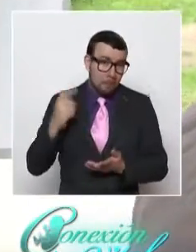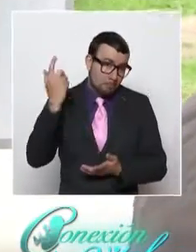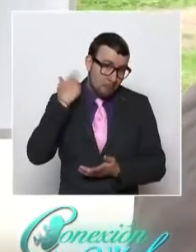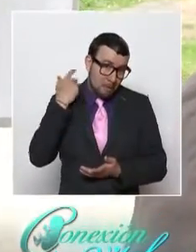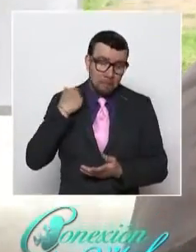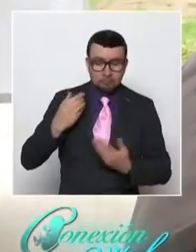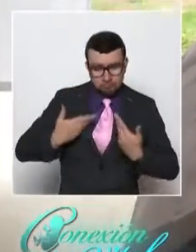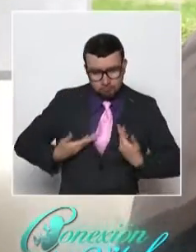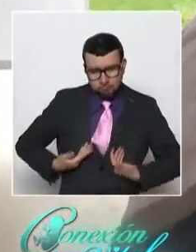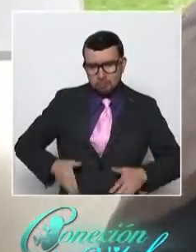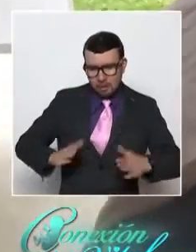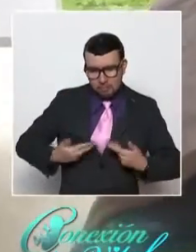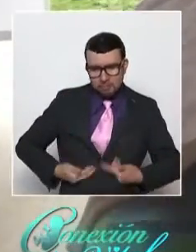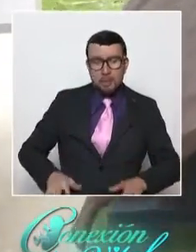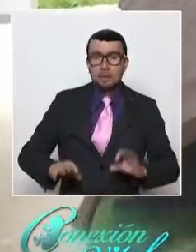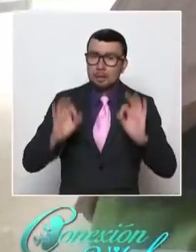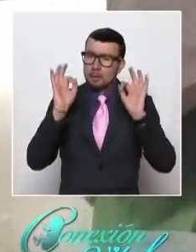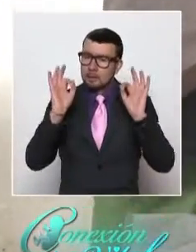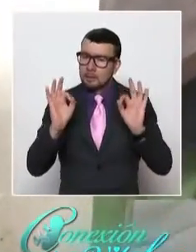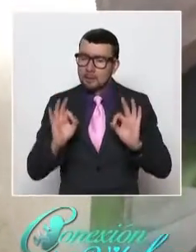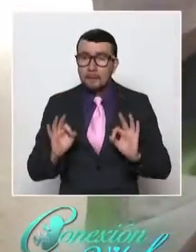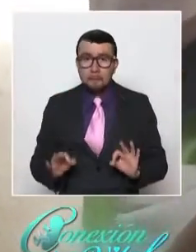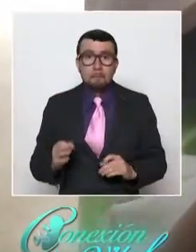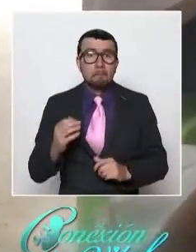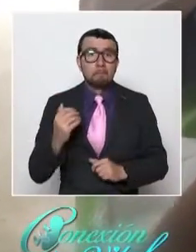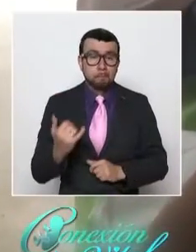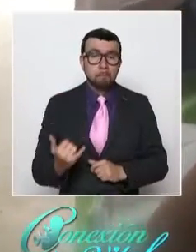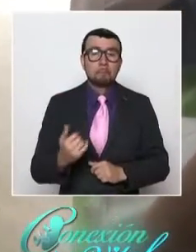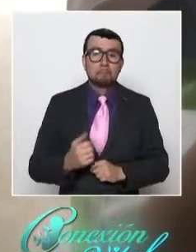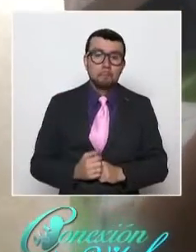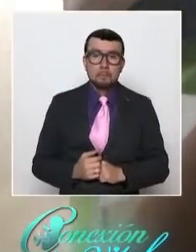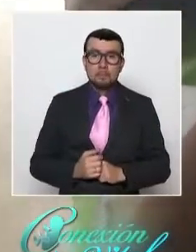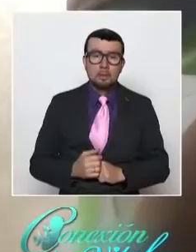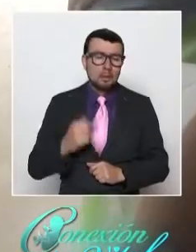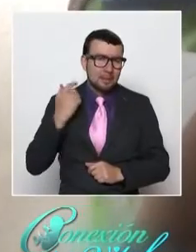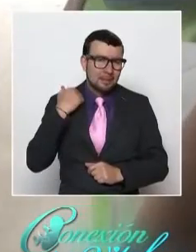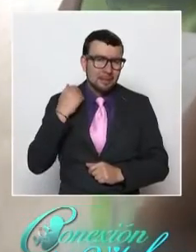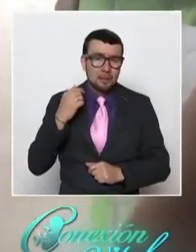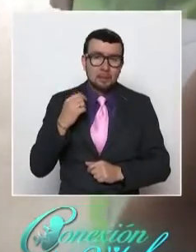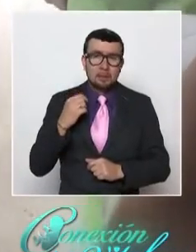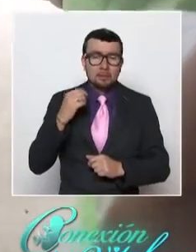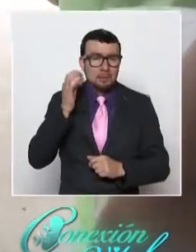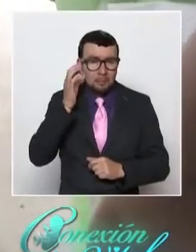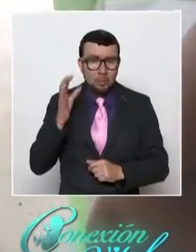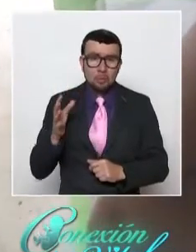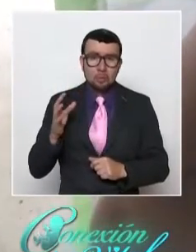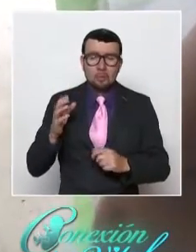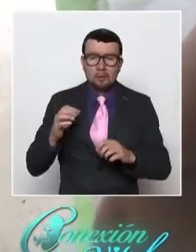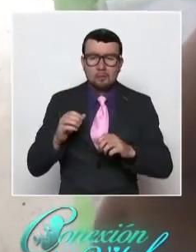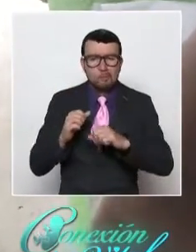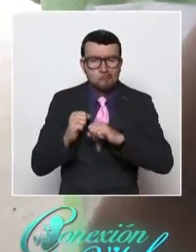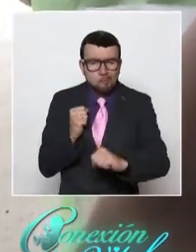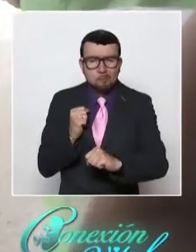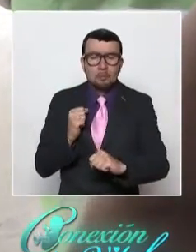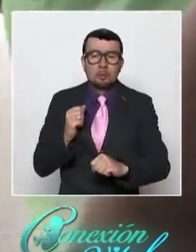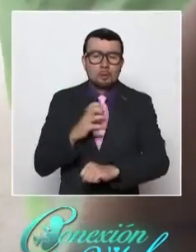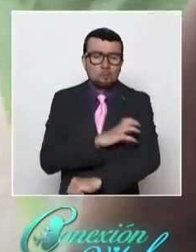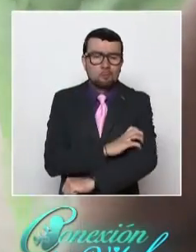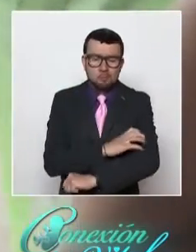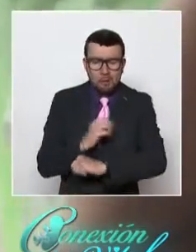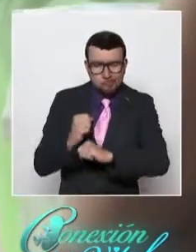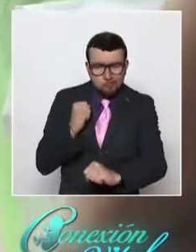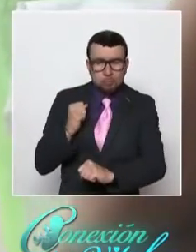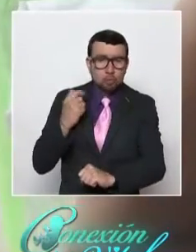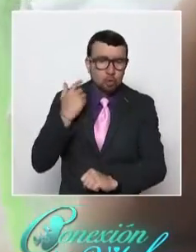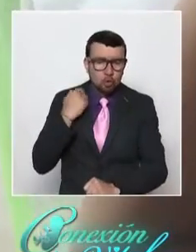estén causando una contractura, una retracción muscular o dolencias más generalizadas.